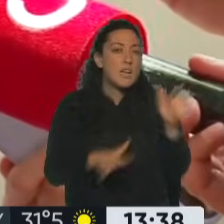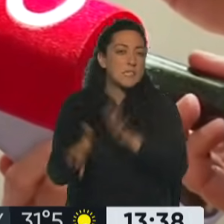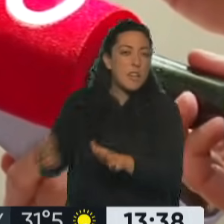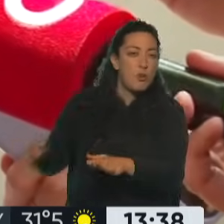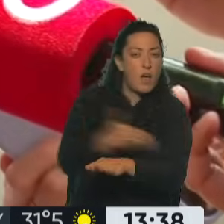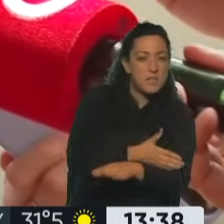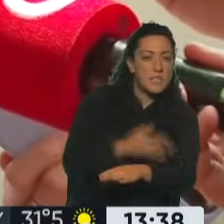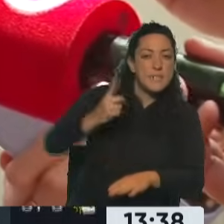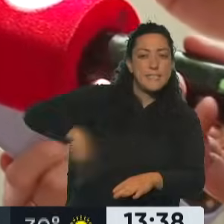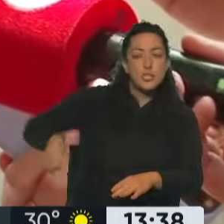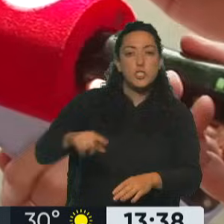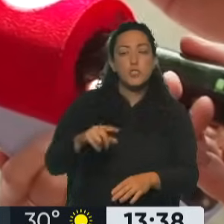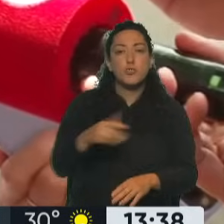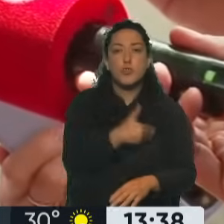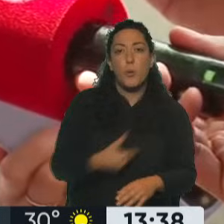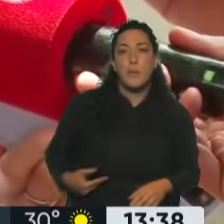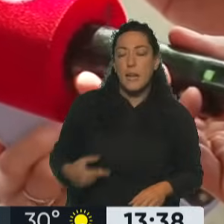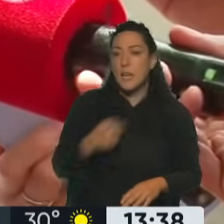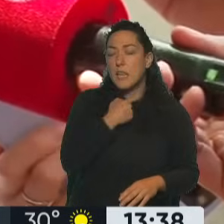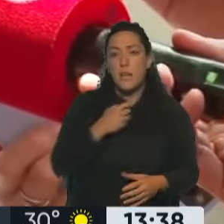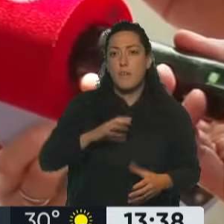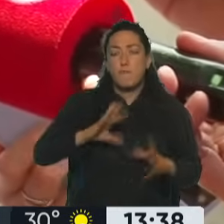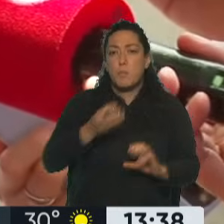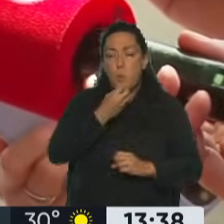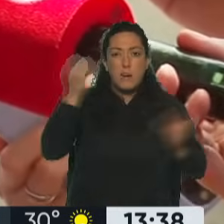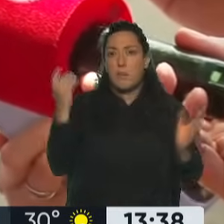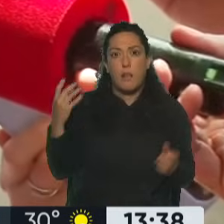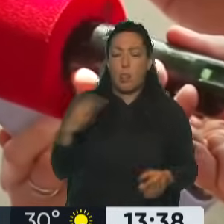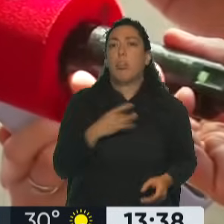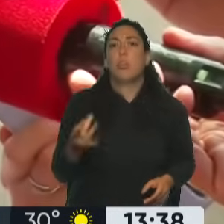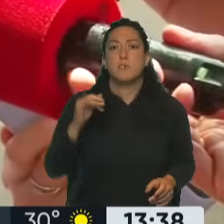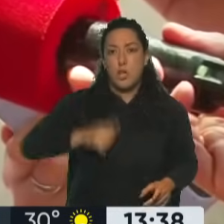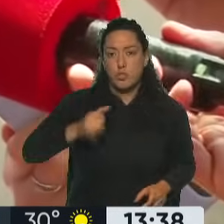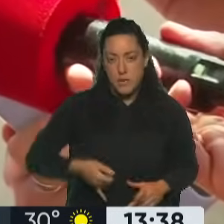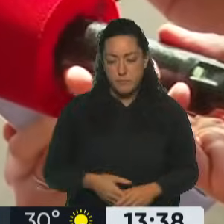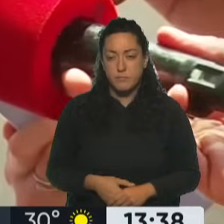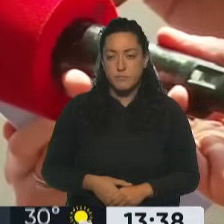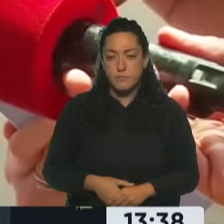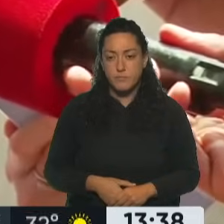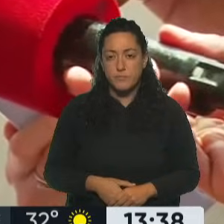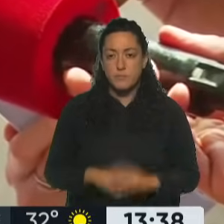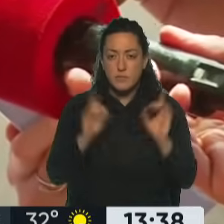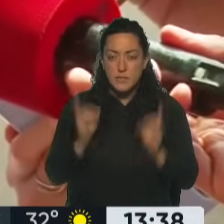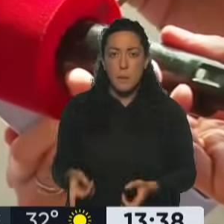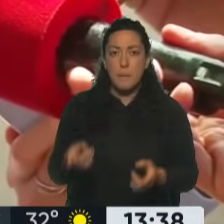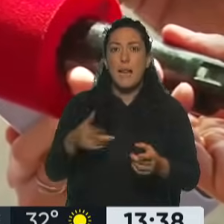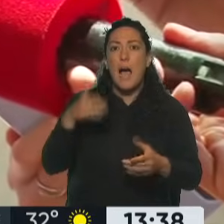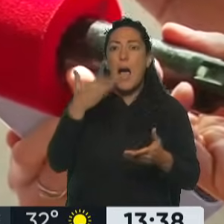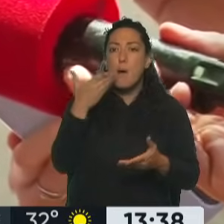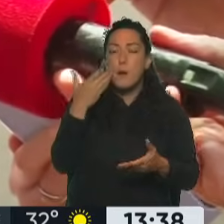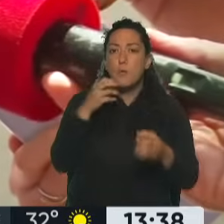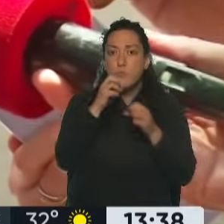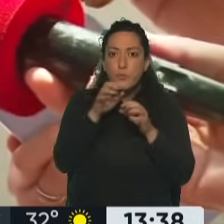que quiere llegar al poder a cualquier precio, ¿no? Se habló mucho de la transparencia o no de